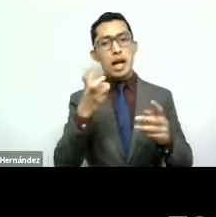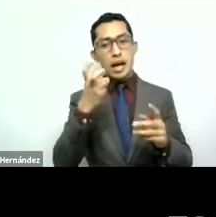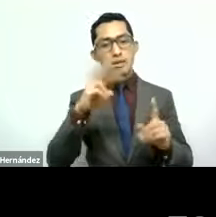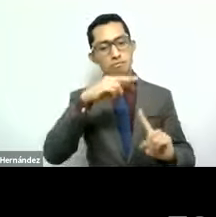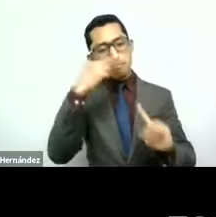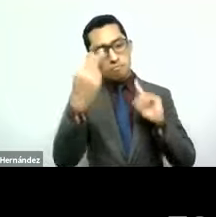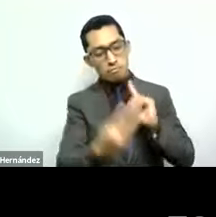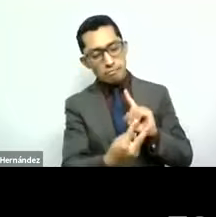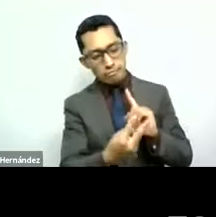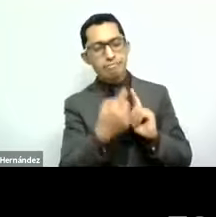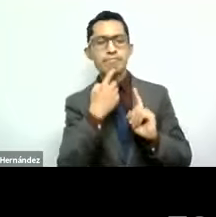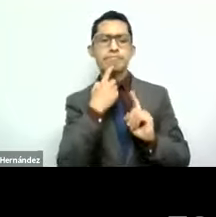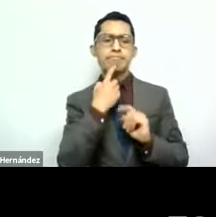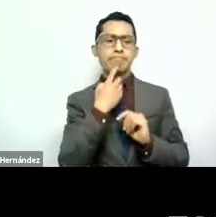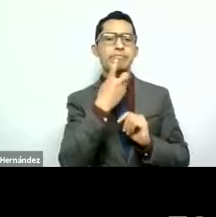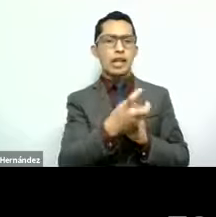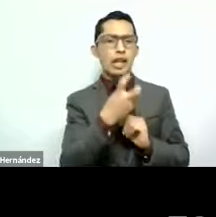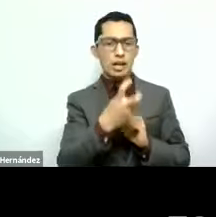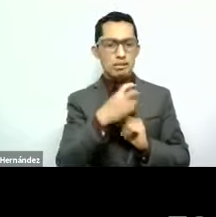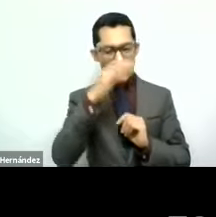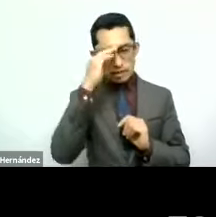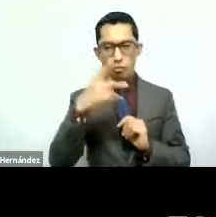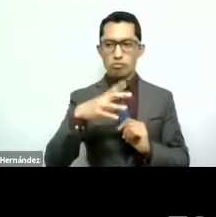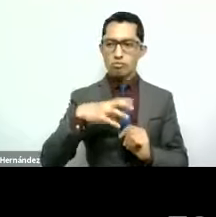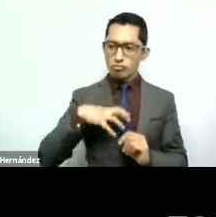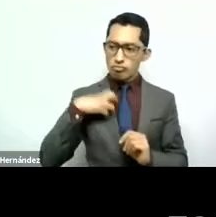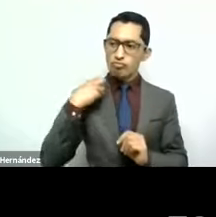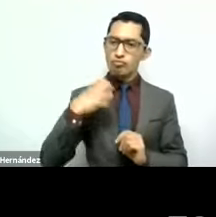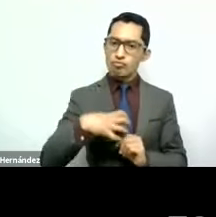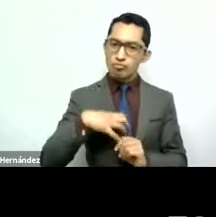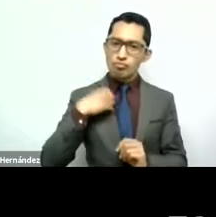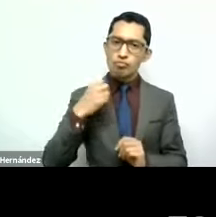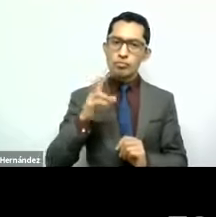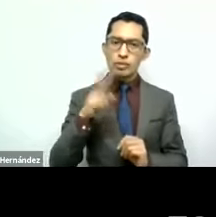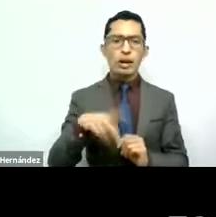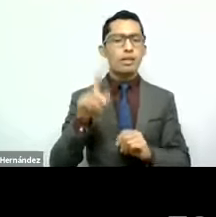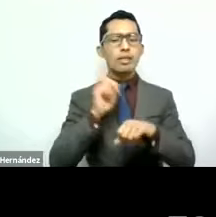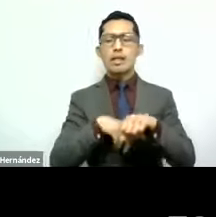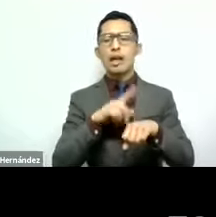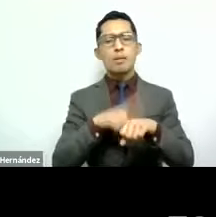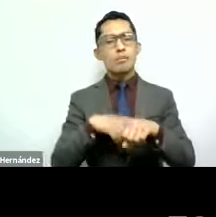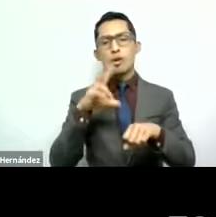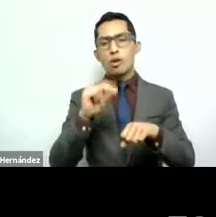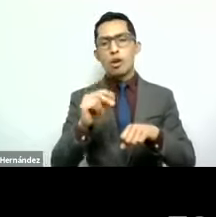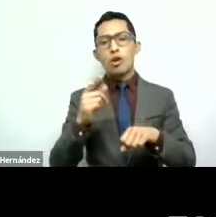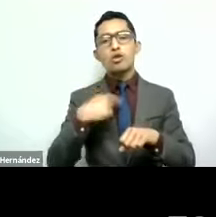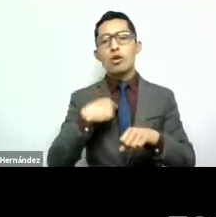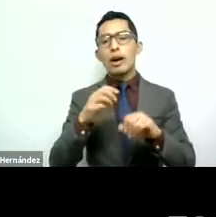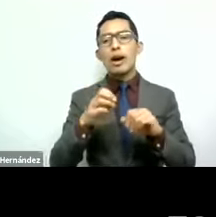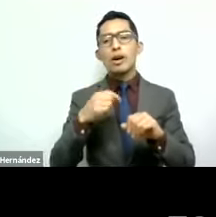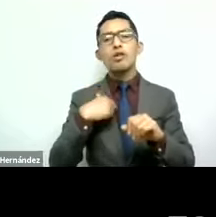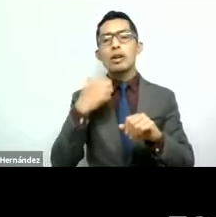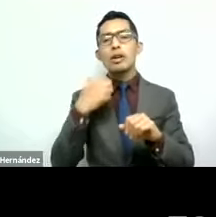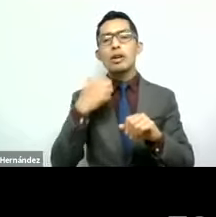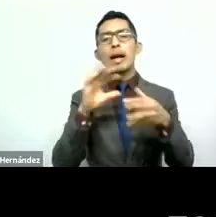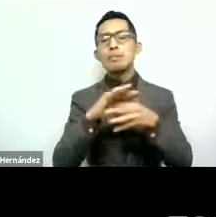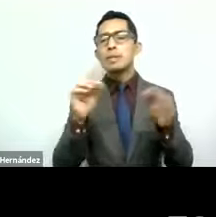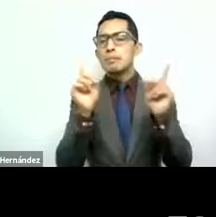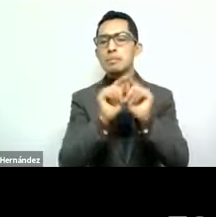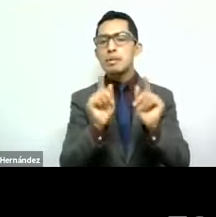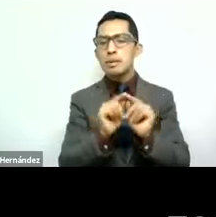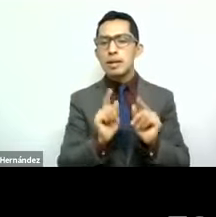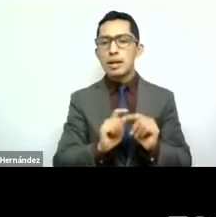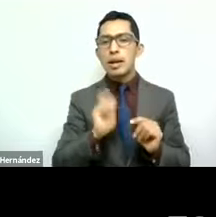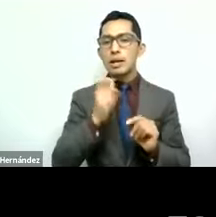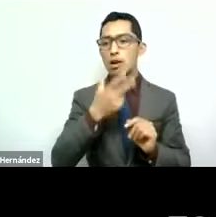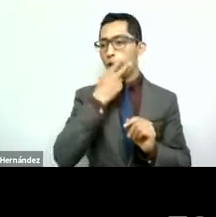ser entendidos desde ese esfuerzo. No me va a dar tiempo, pensaba yo desarrollarles brevemente este tema en la